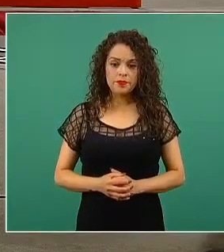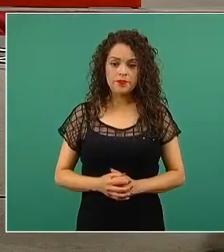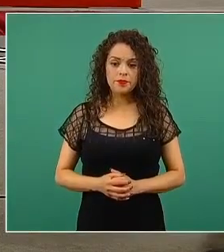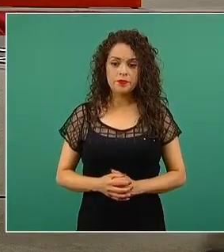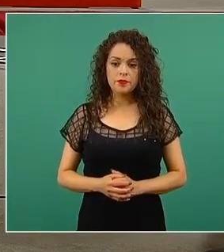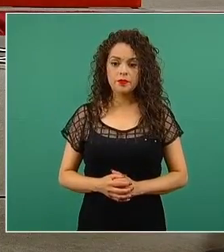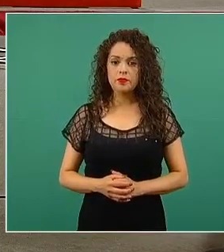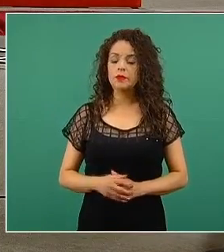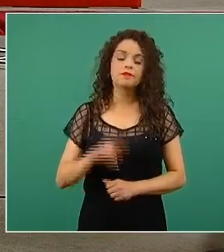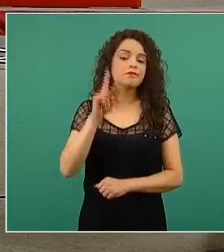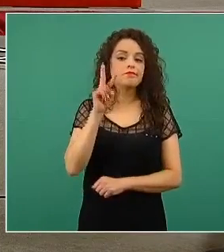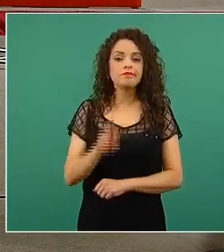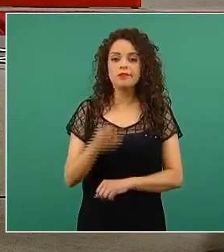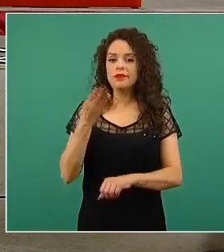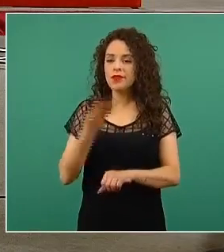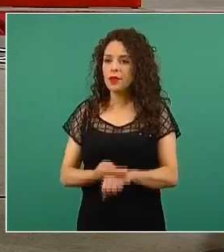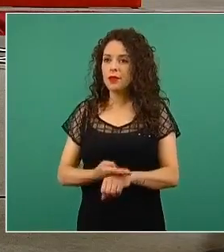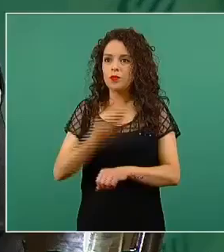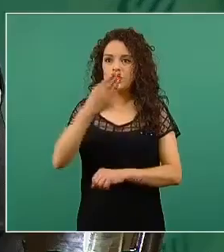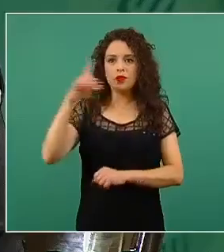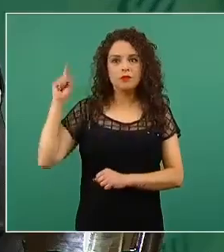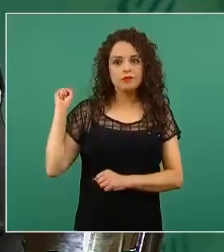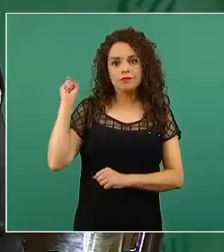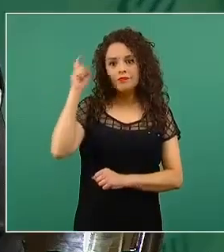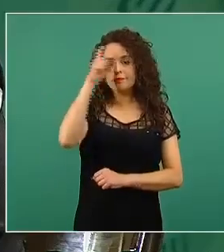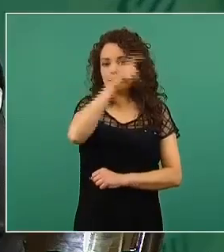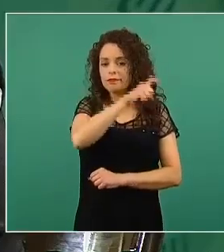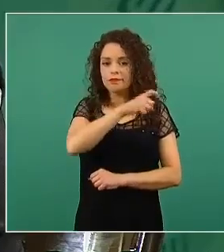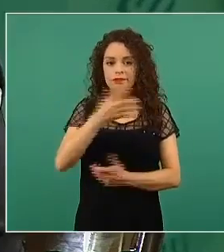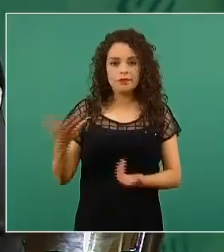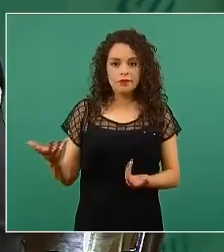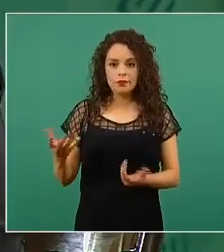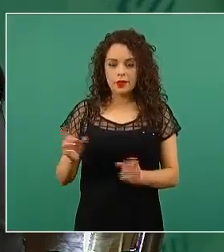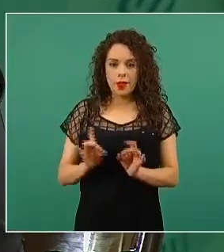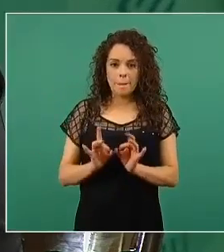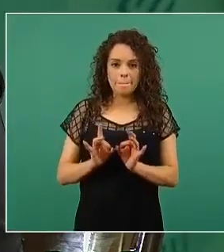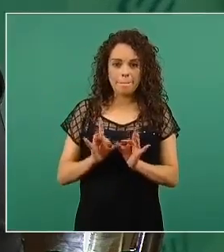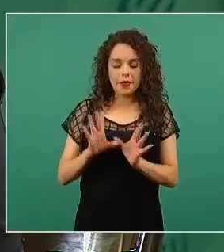Fue tan complicado encontrarnos con este virus